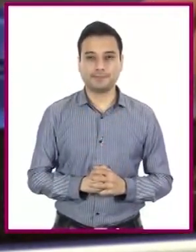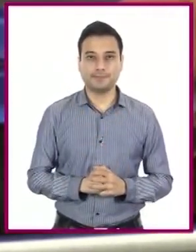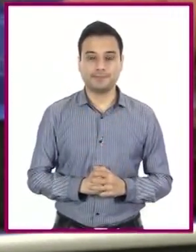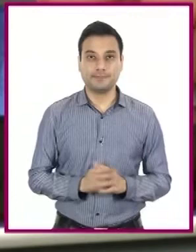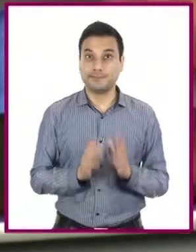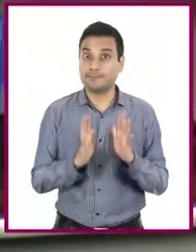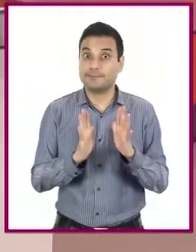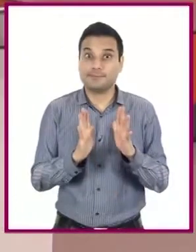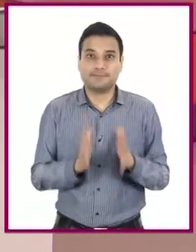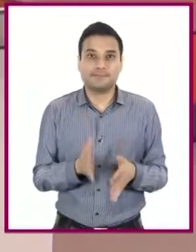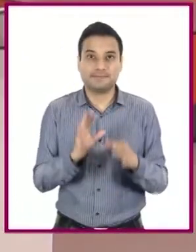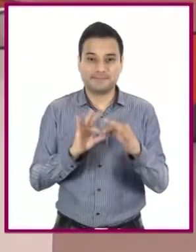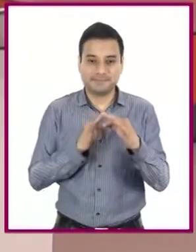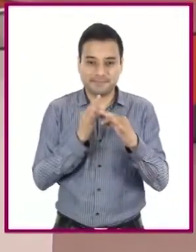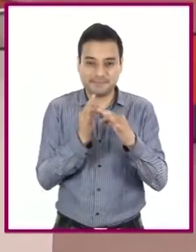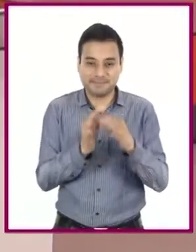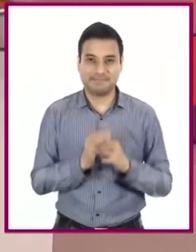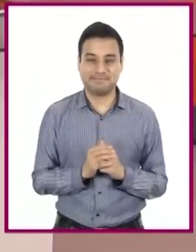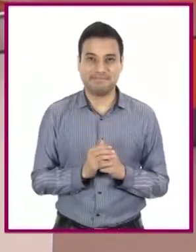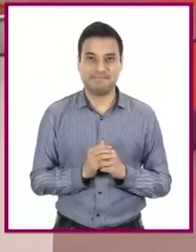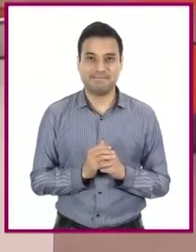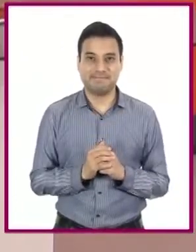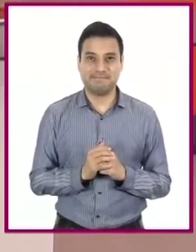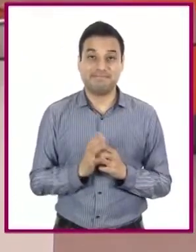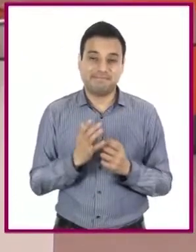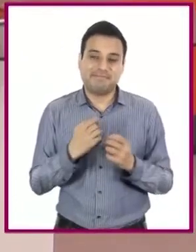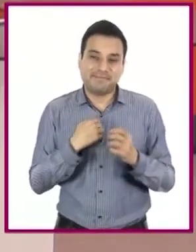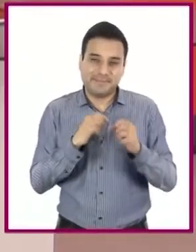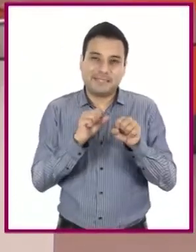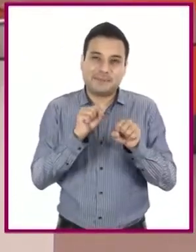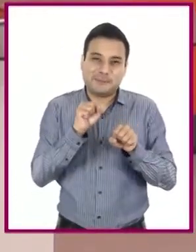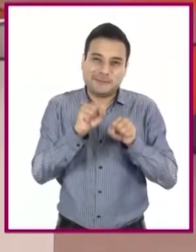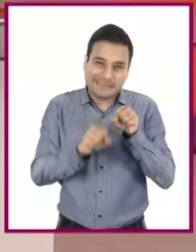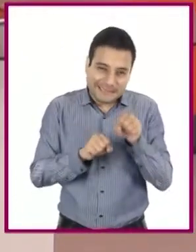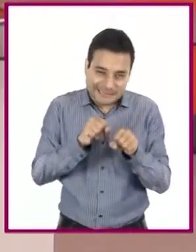Listo. Bueno, con mucha imaginación, pero es una bicicleta, ¿no?